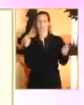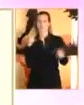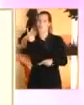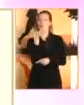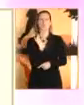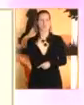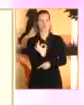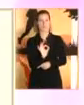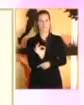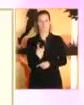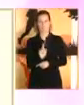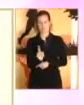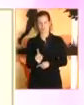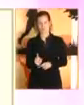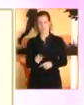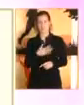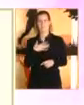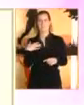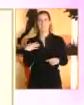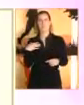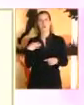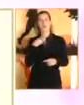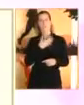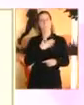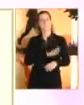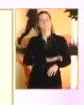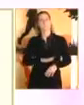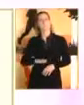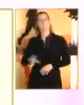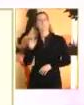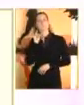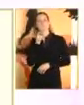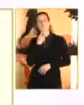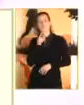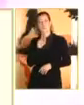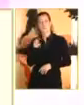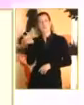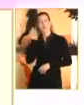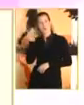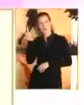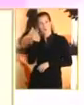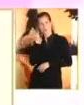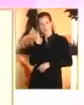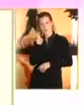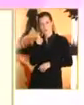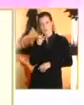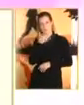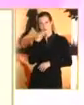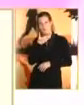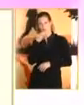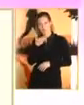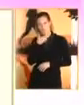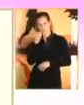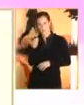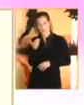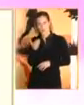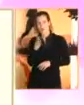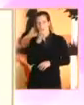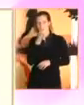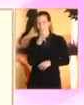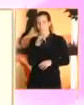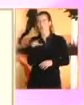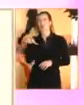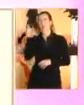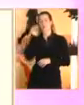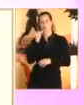de que sea oyente, o que intentamos creer que es oyente, aunque nunca lo va a ser. El niño, hay que entender que siempre es sordo, uh-huh. Es un